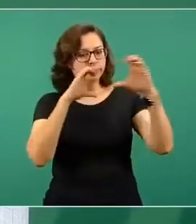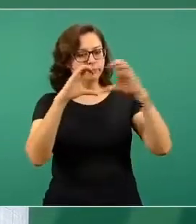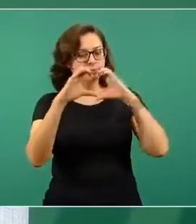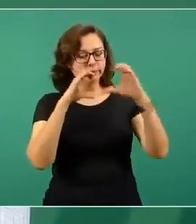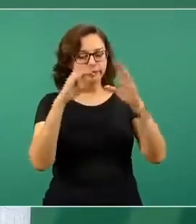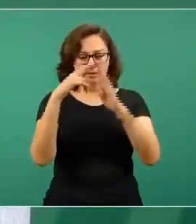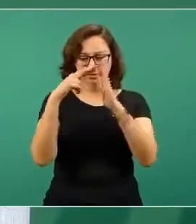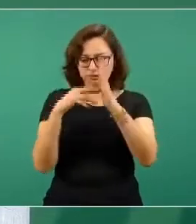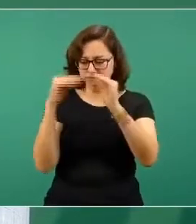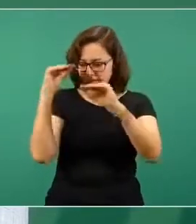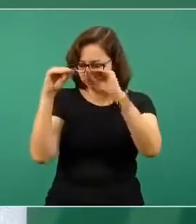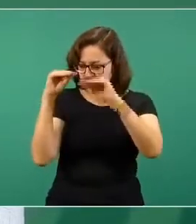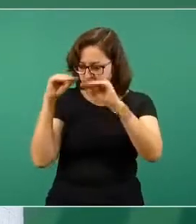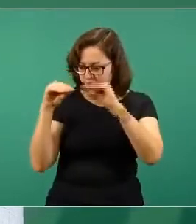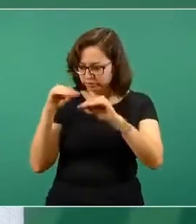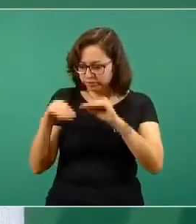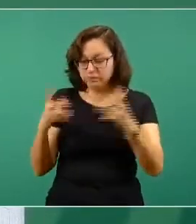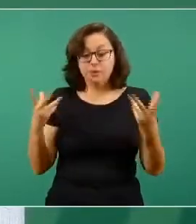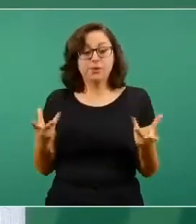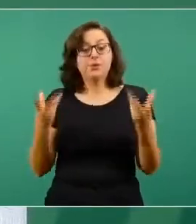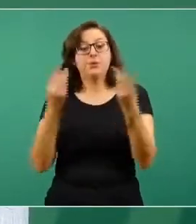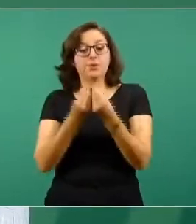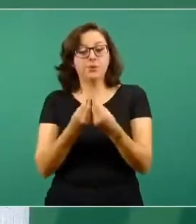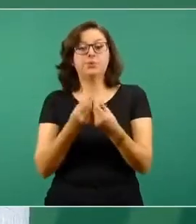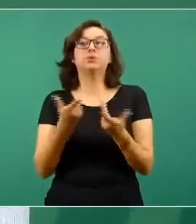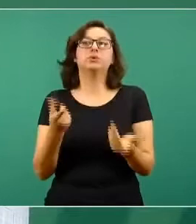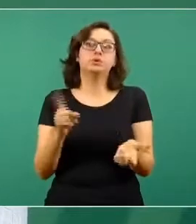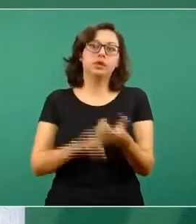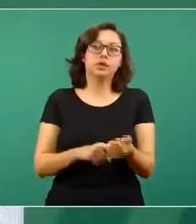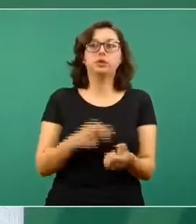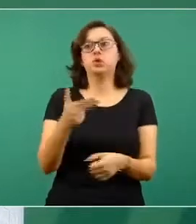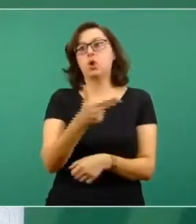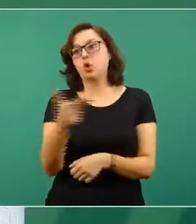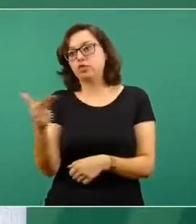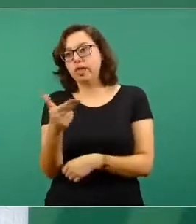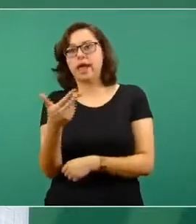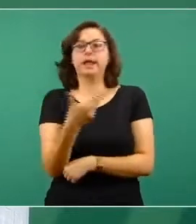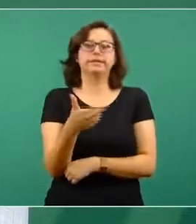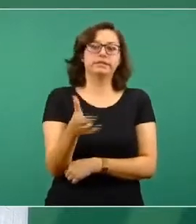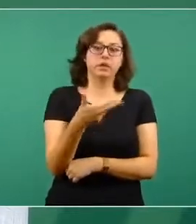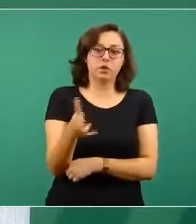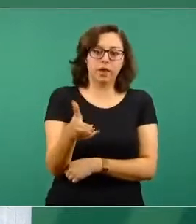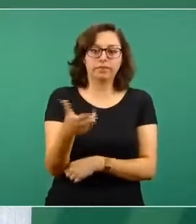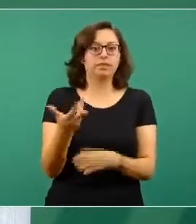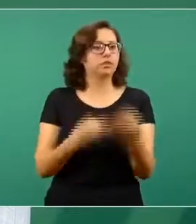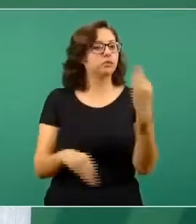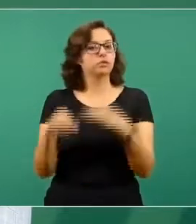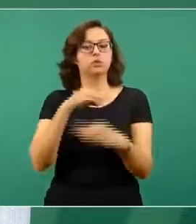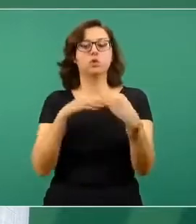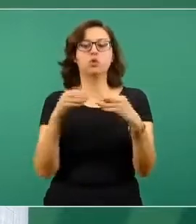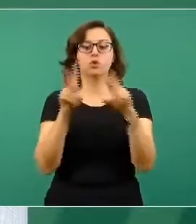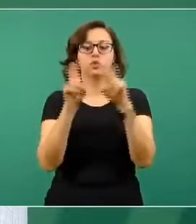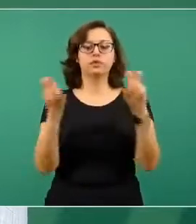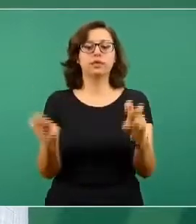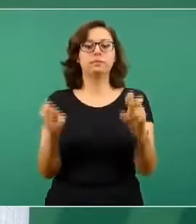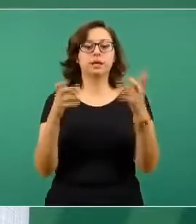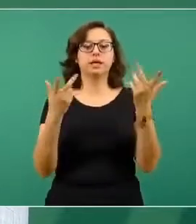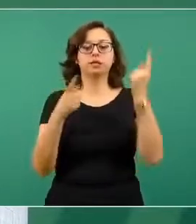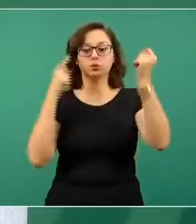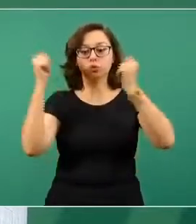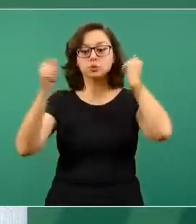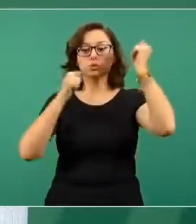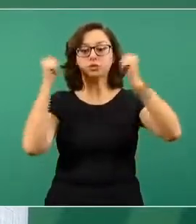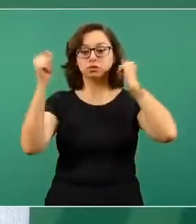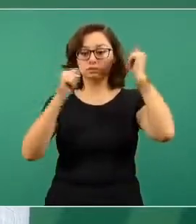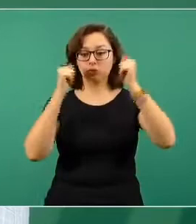en el marco de turismo, de los servicios hoteleros, de todas las actividades restauranteras, de todo lo que tiene que ver obviamente con la actividad